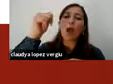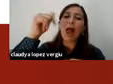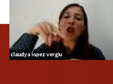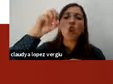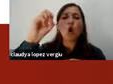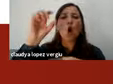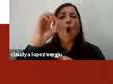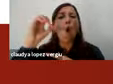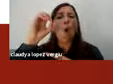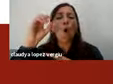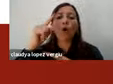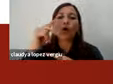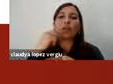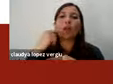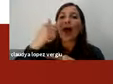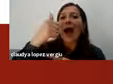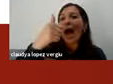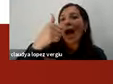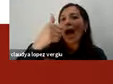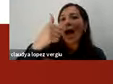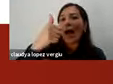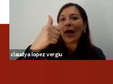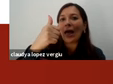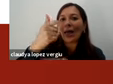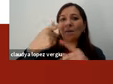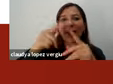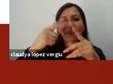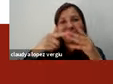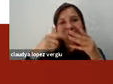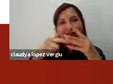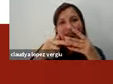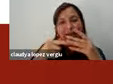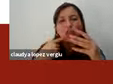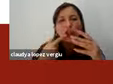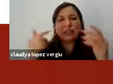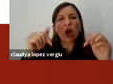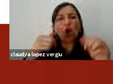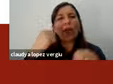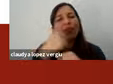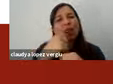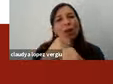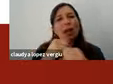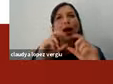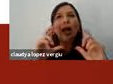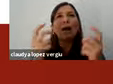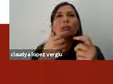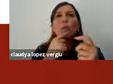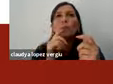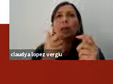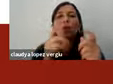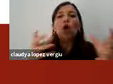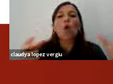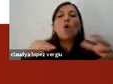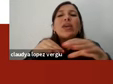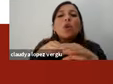con palabras que engloben al grupo humano con el que se está trabajando y de esa manera que haya una